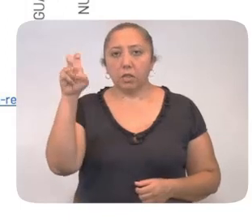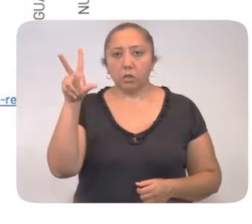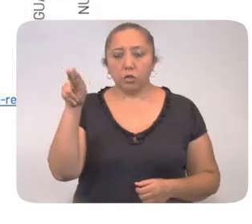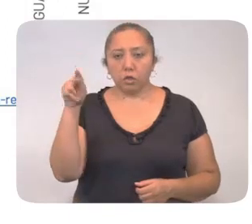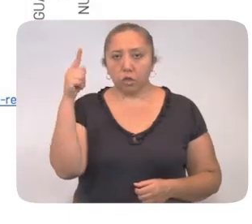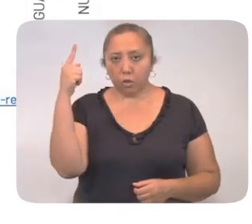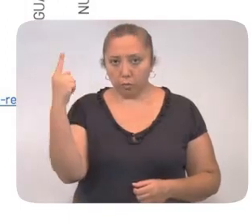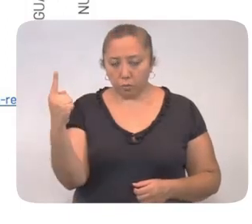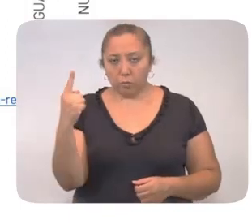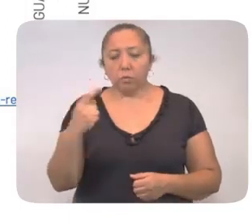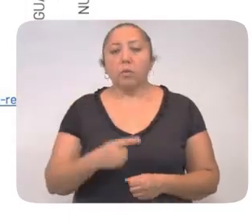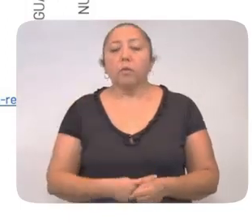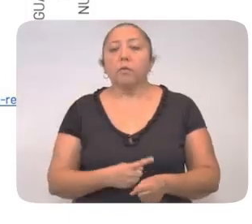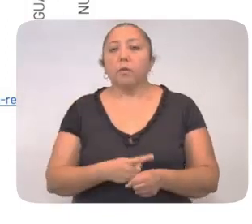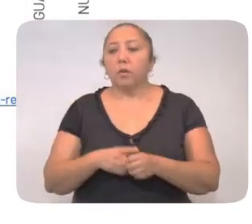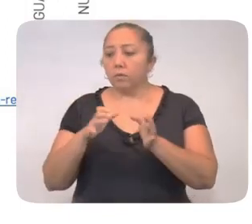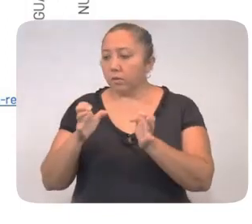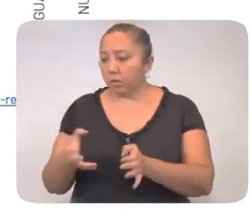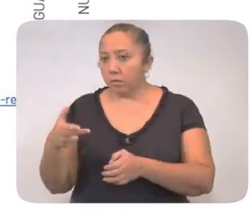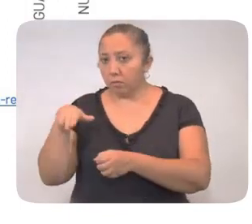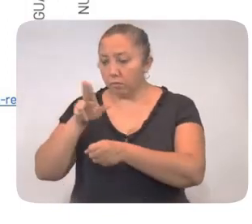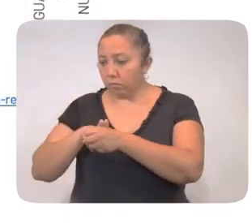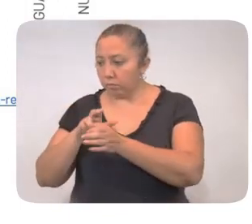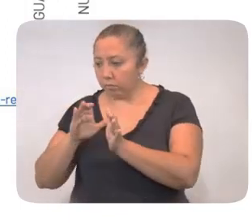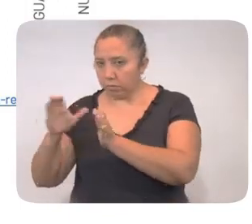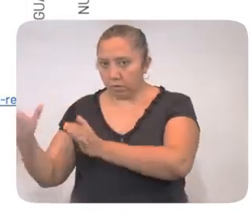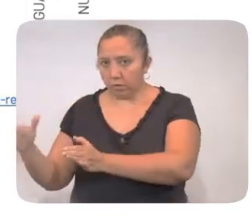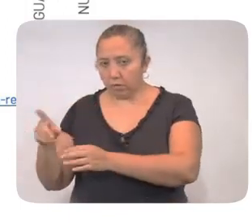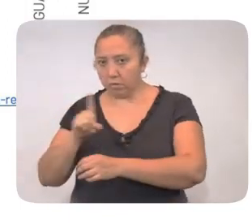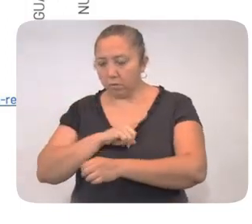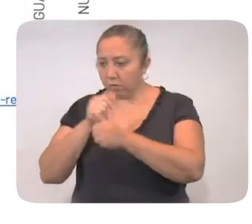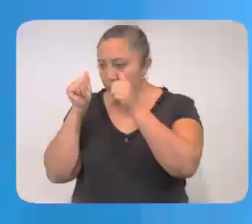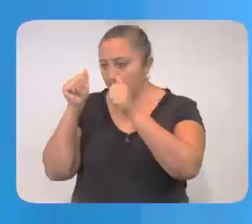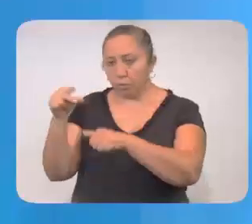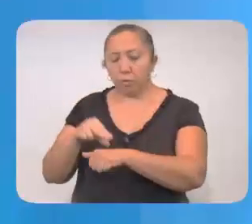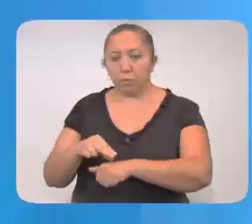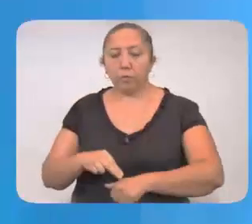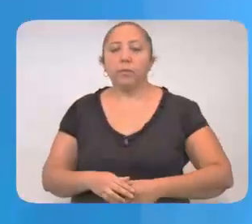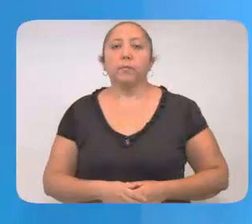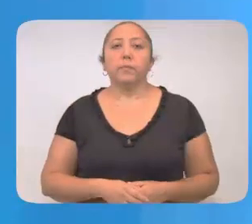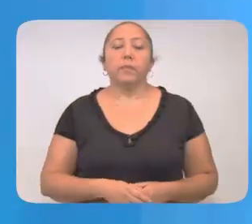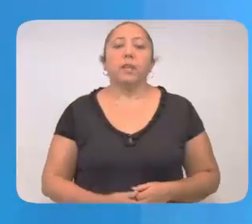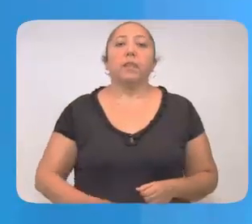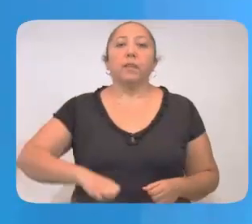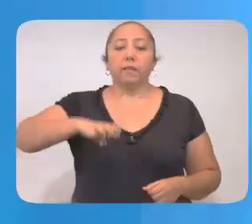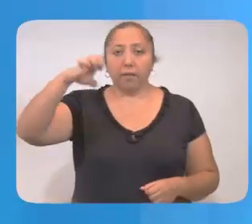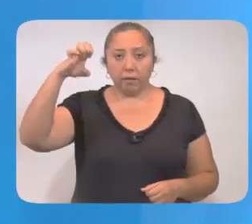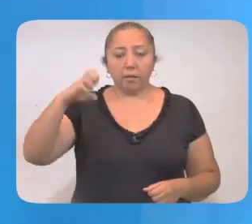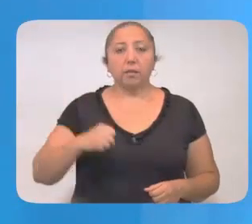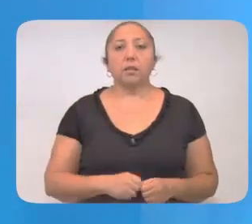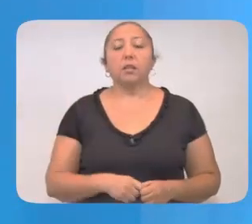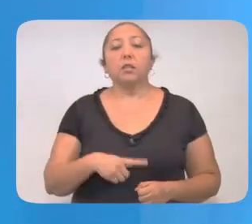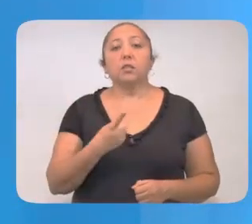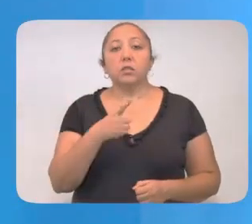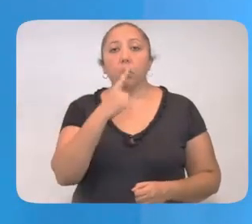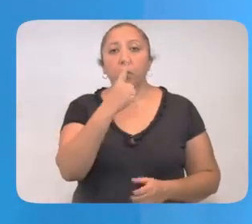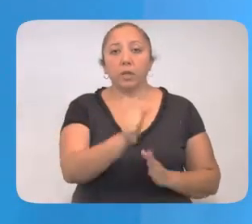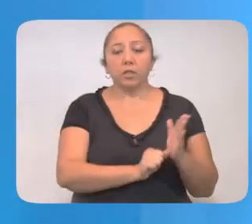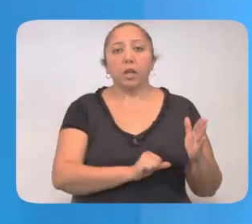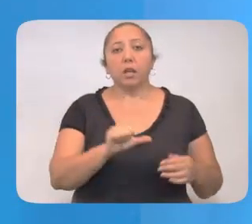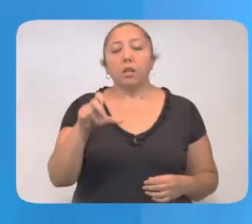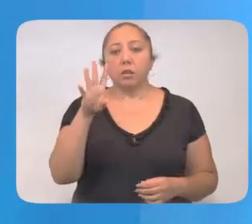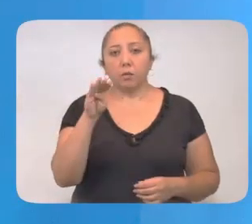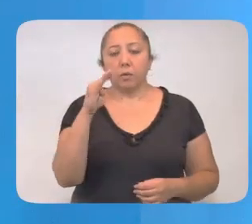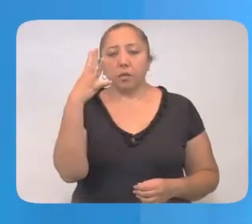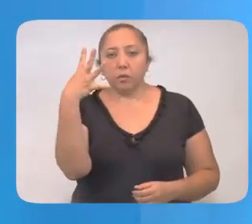181 de los casos confirmados están hospitalizados y en aislamiento total. El rango de edad de los casos confirmados es de un